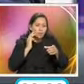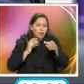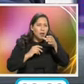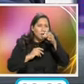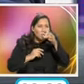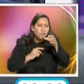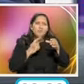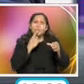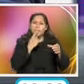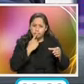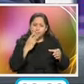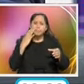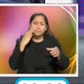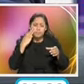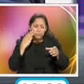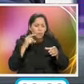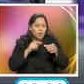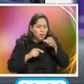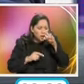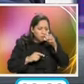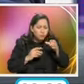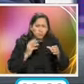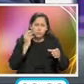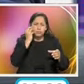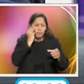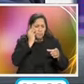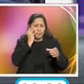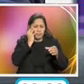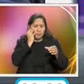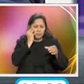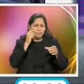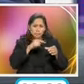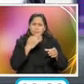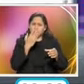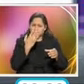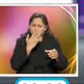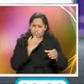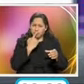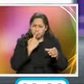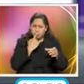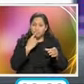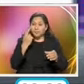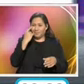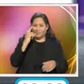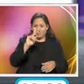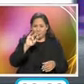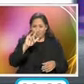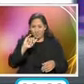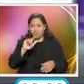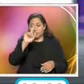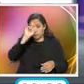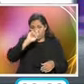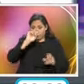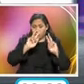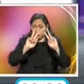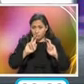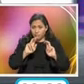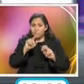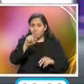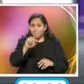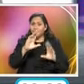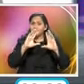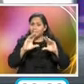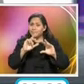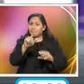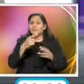a manzana, te vas a ver ese jugo a cítrico. Ahora, fíjate lo importante, Pili, de traerles este tema y de crear conciencia,